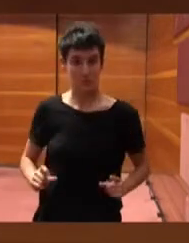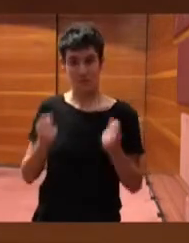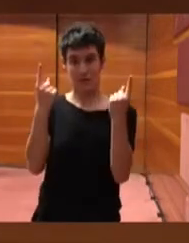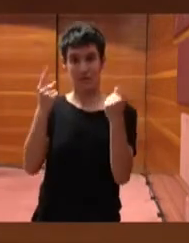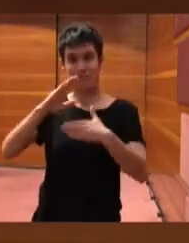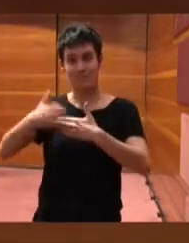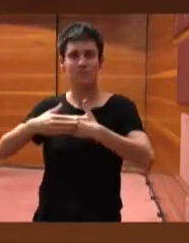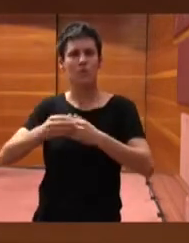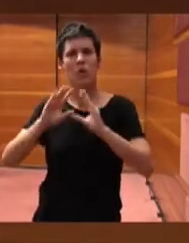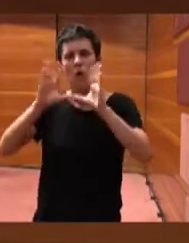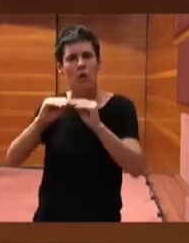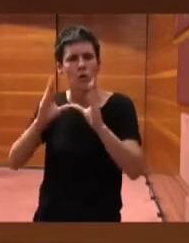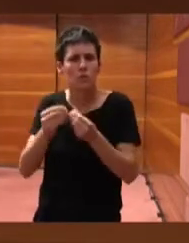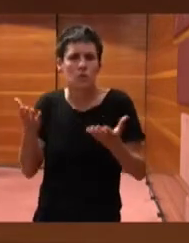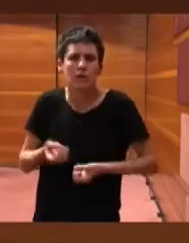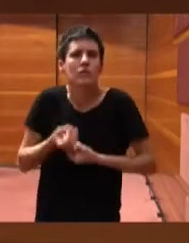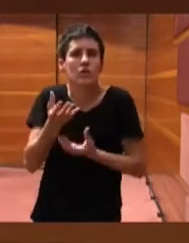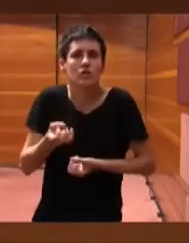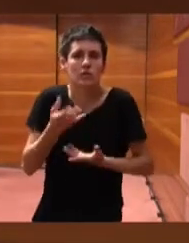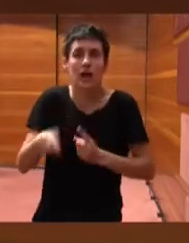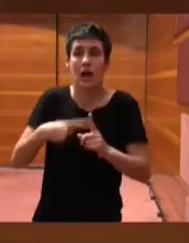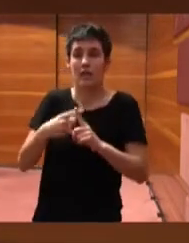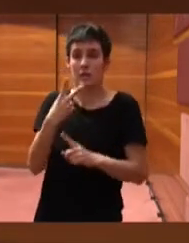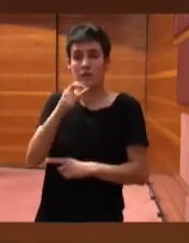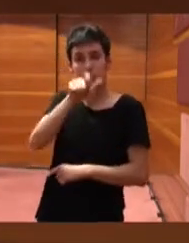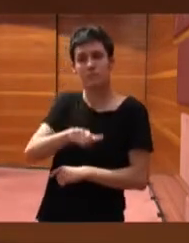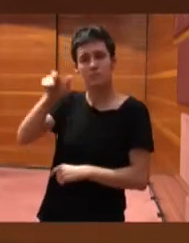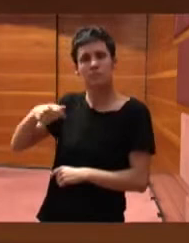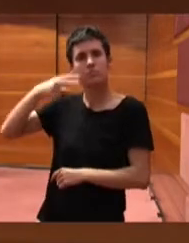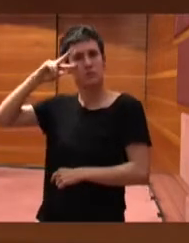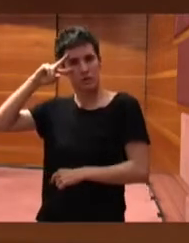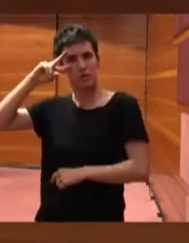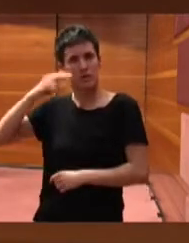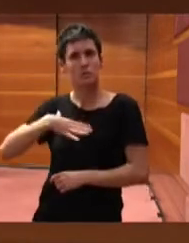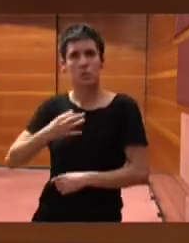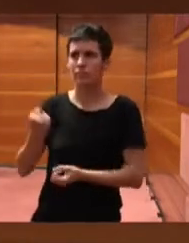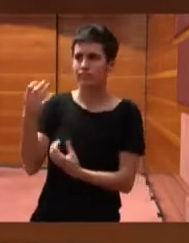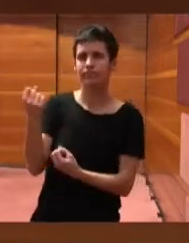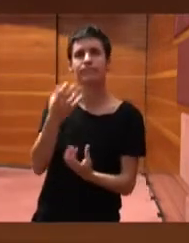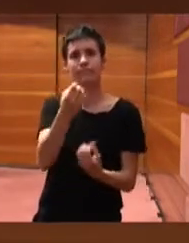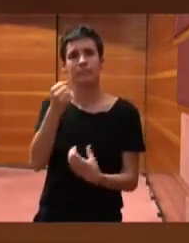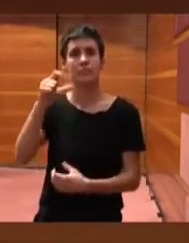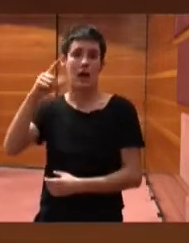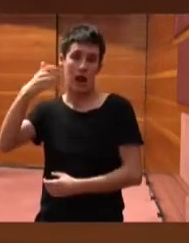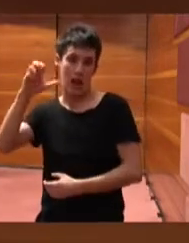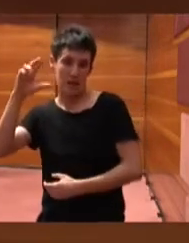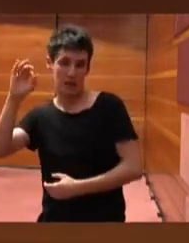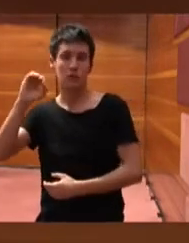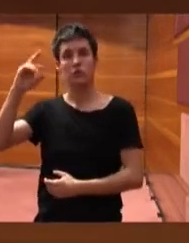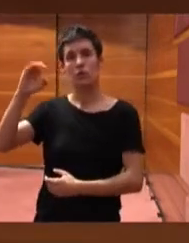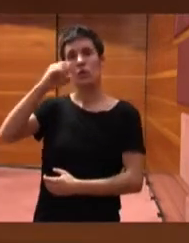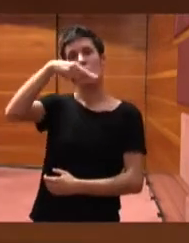de la Ciudadanía. Y además tendremos la ocasión de escuchar a dos especialistas que ya están con nosotros, Alberto Ortiz de Zarate y Nagore de